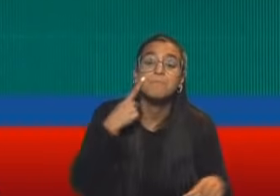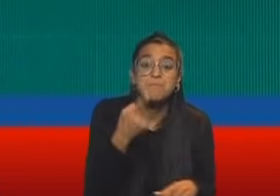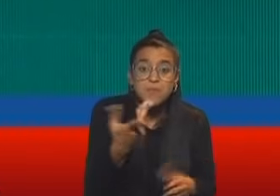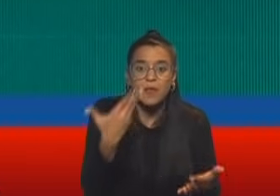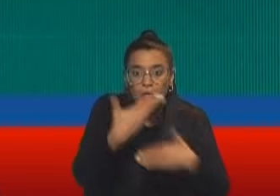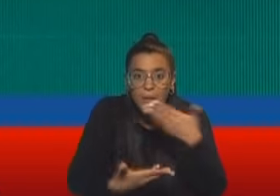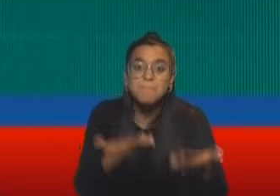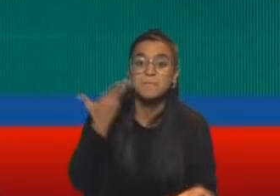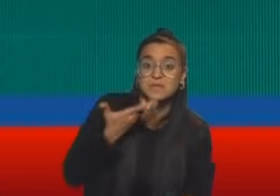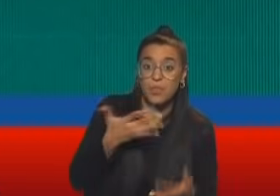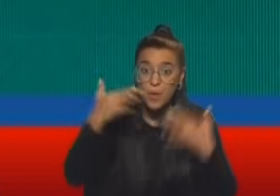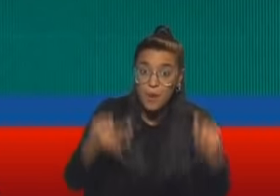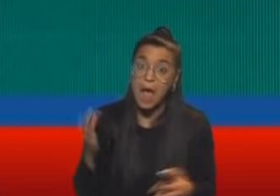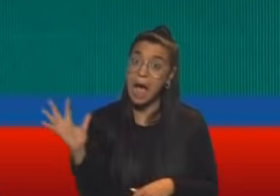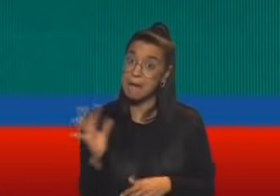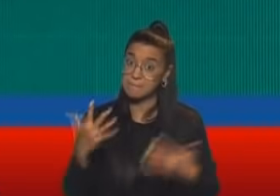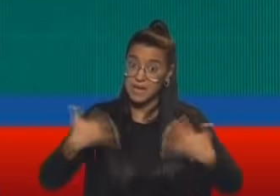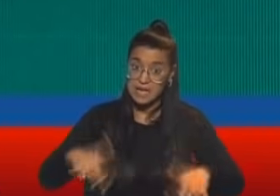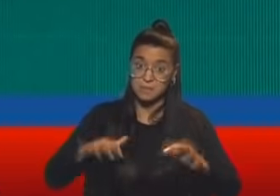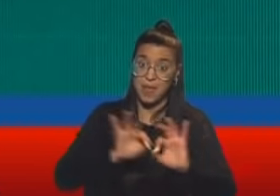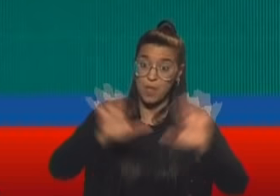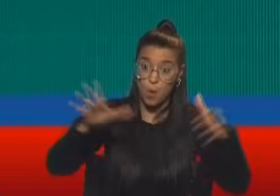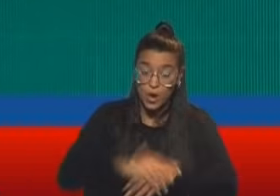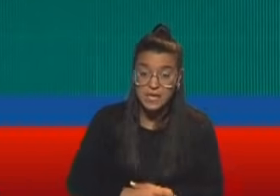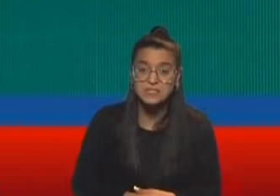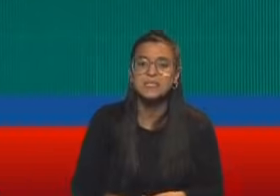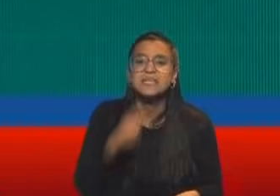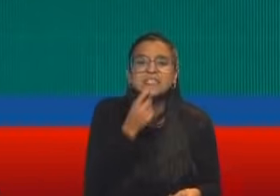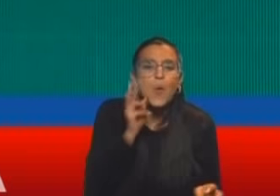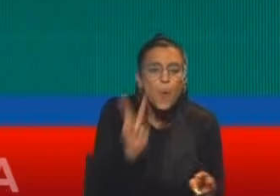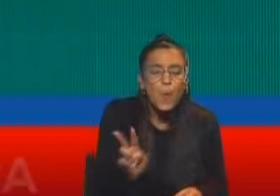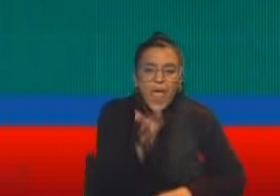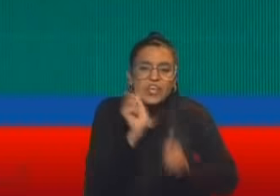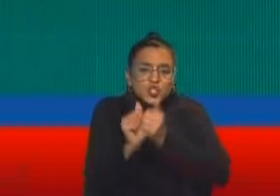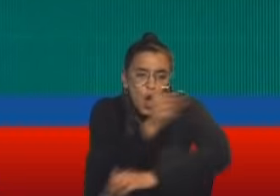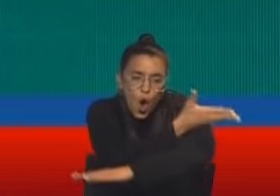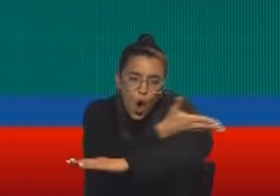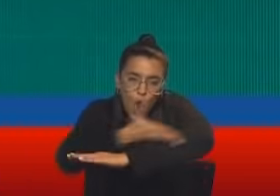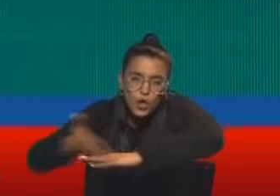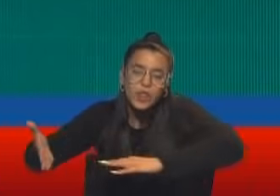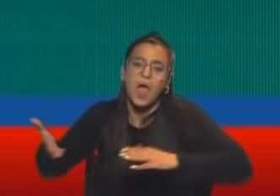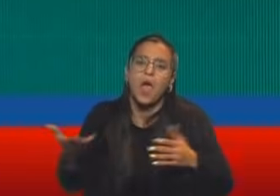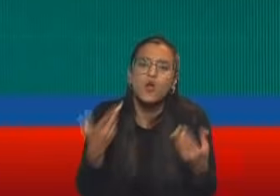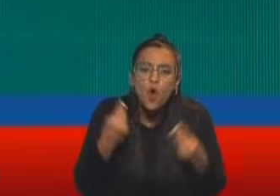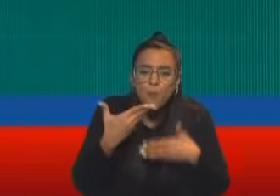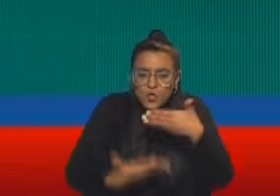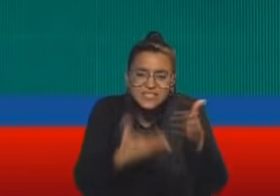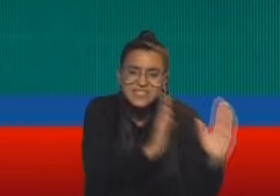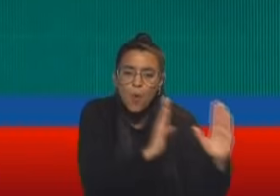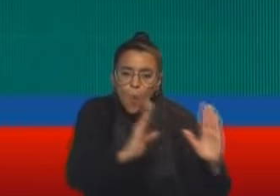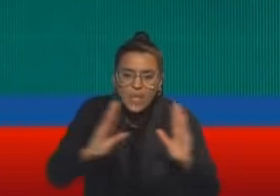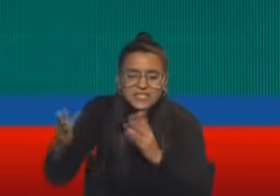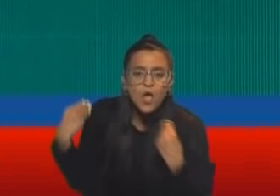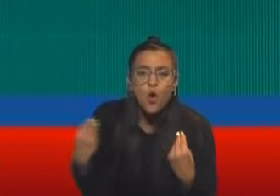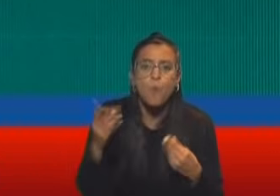terminan siendo una verdadera amenaza para la democracia. Si uno ve la historia de lo que pasó, cómo se fue la secuencia, cómo se fueron dando